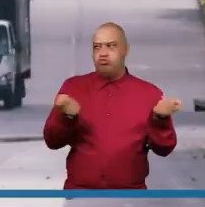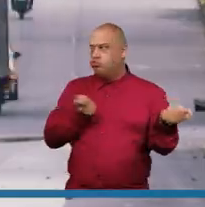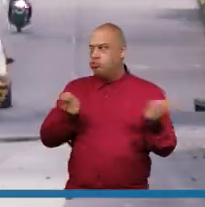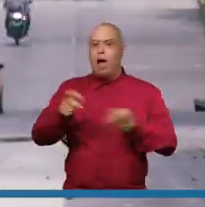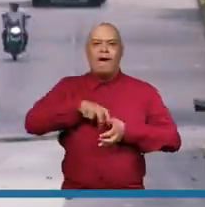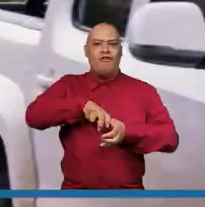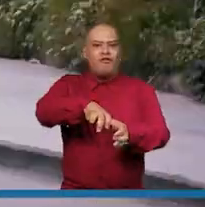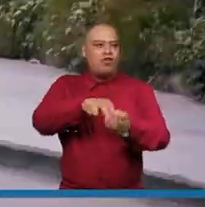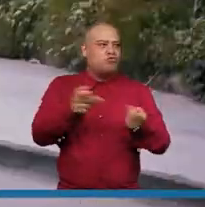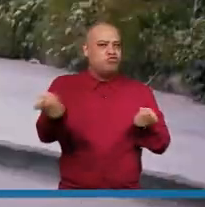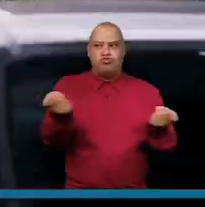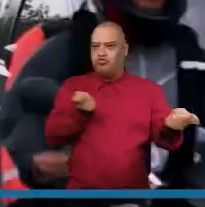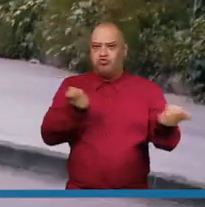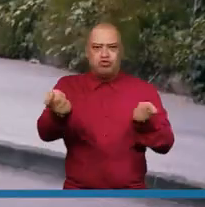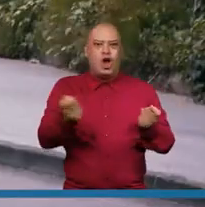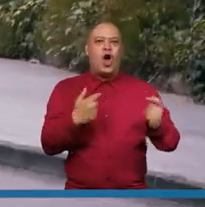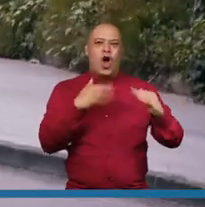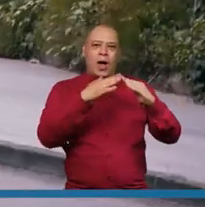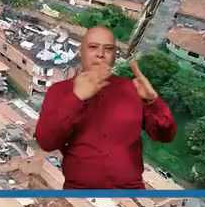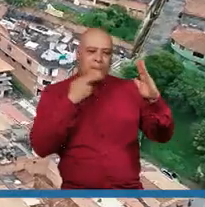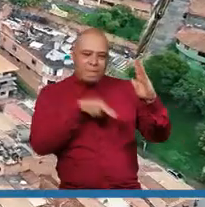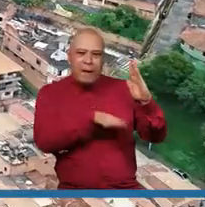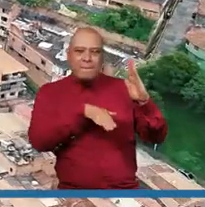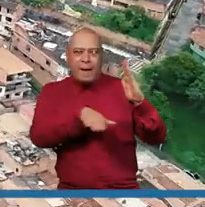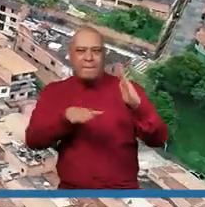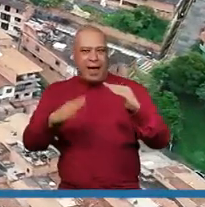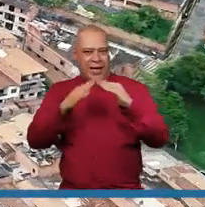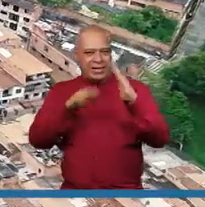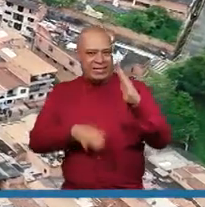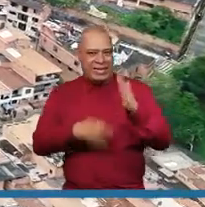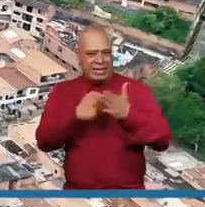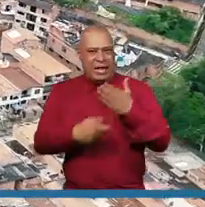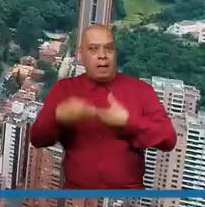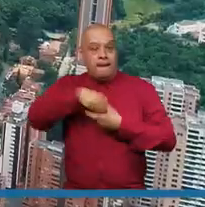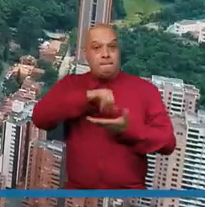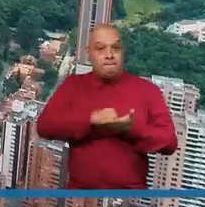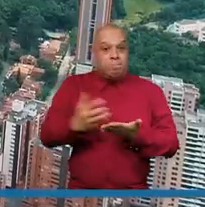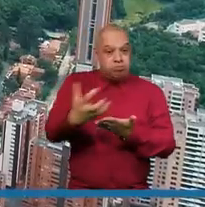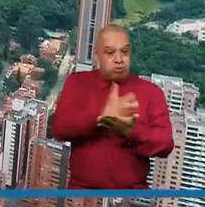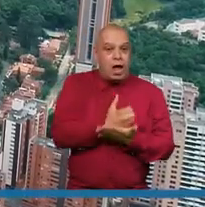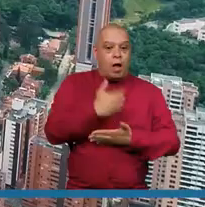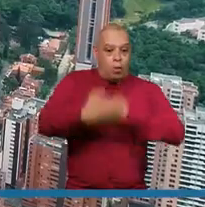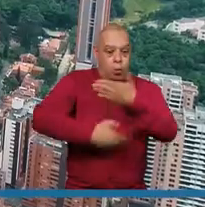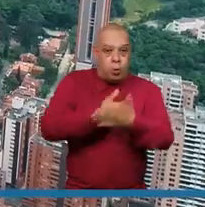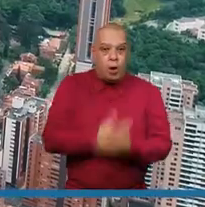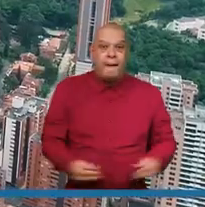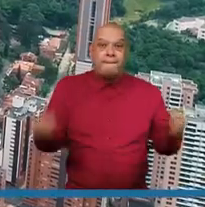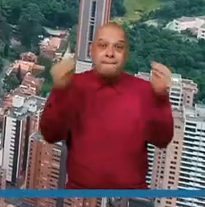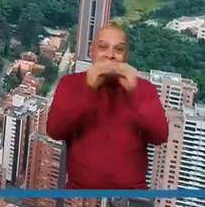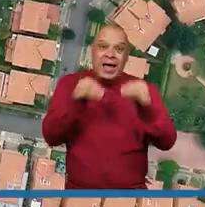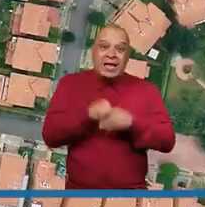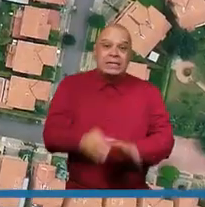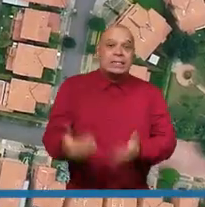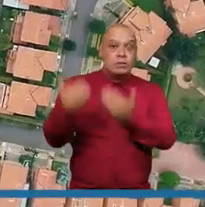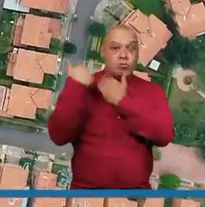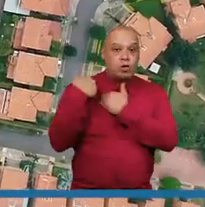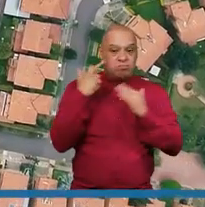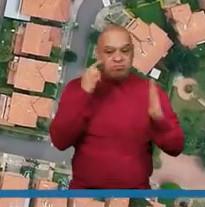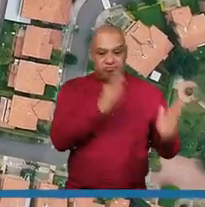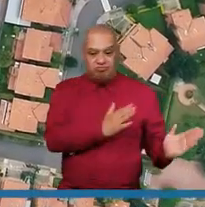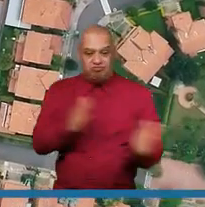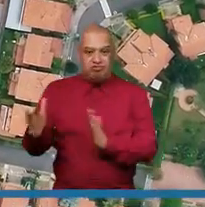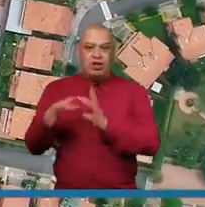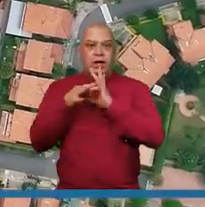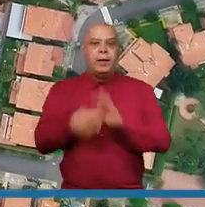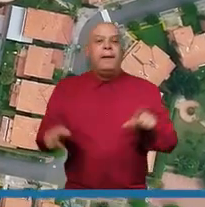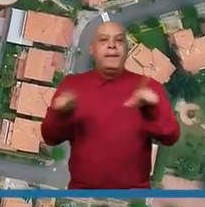de transporte, hoy gestores catastrales y participando activamente en la planificación del territorio de manera responsable, sin